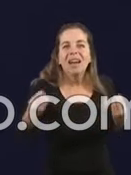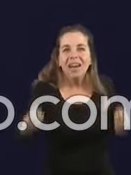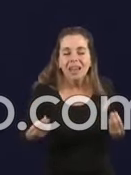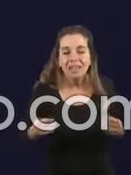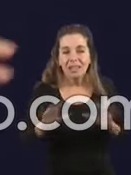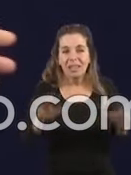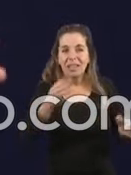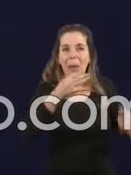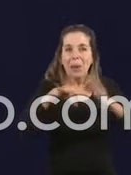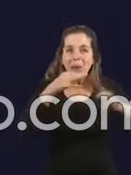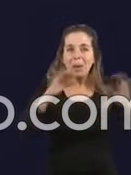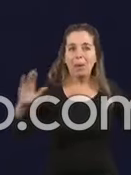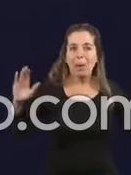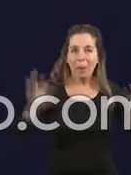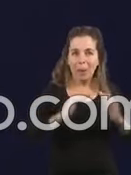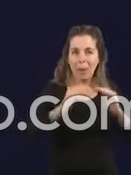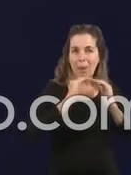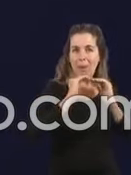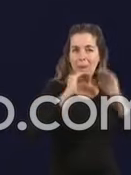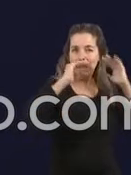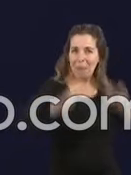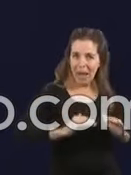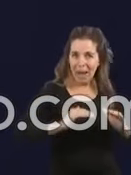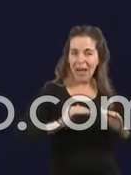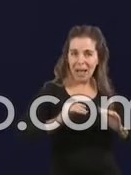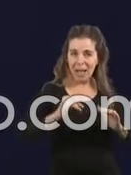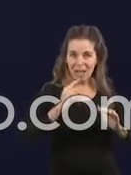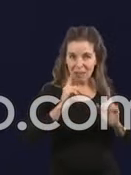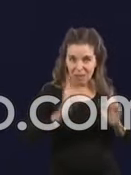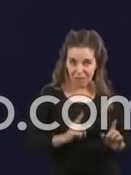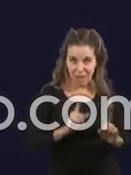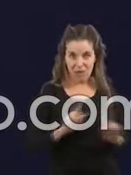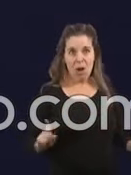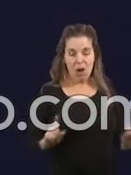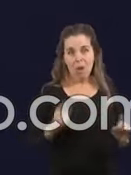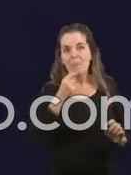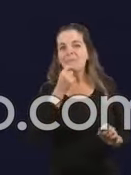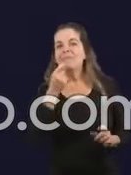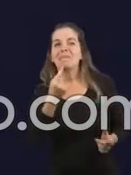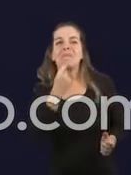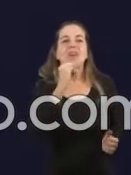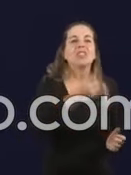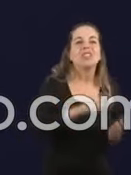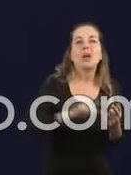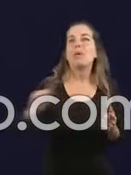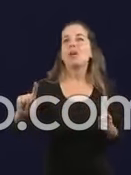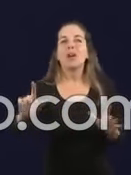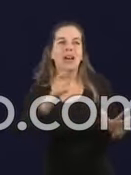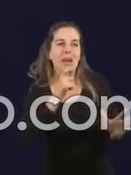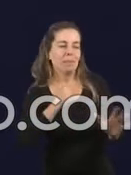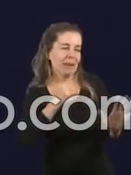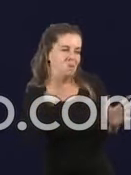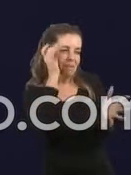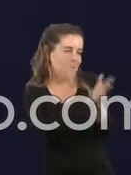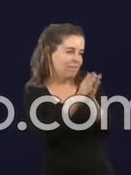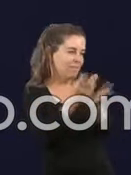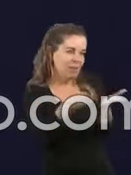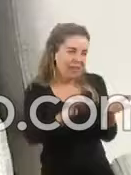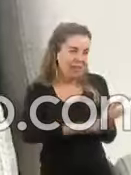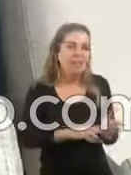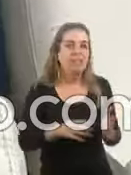recesión eso no hay que decirlo más por si por no mira que muy bien no le fue pero eh Perdóname repetí Me quedé en el